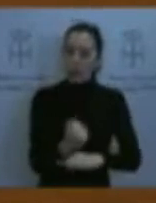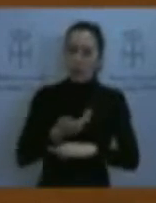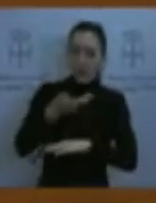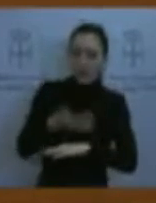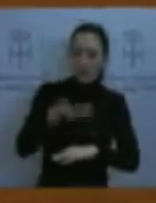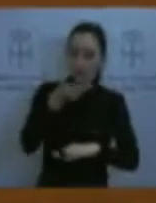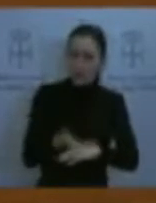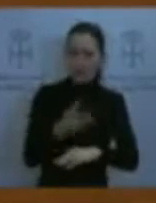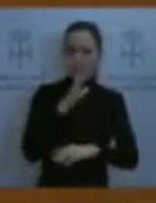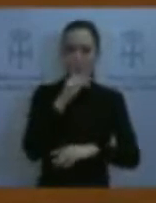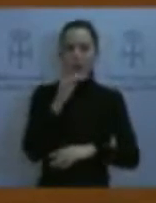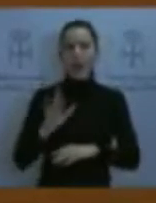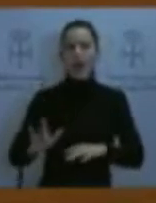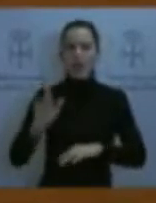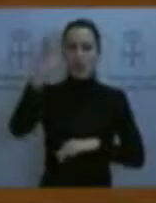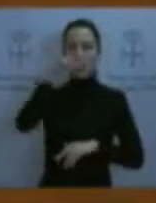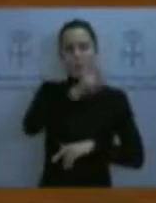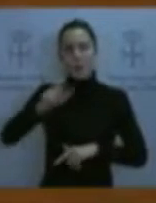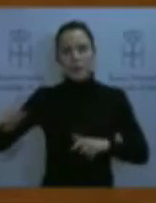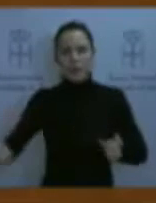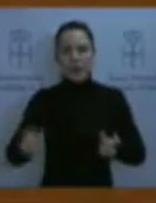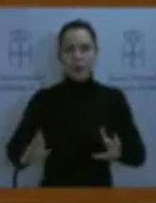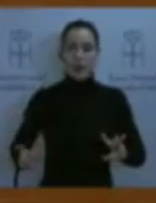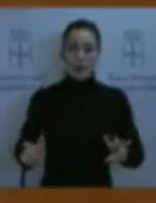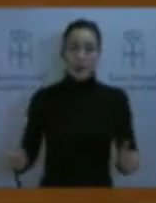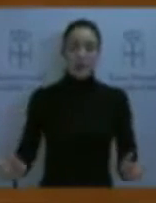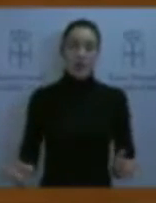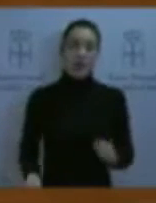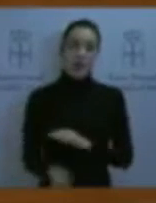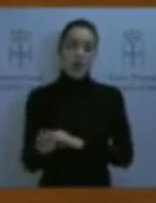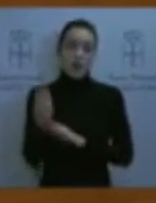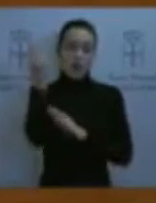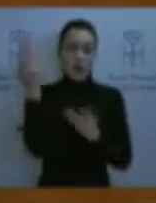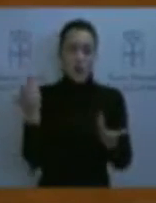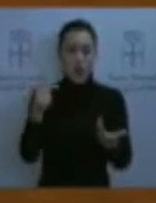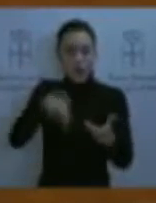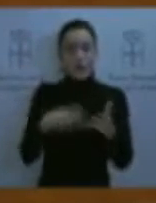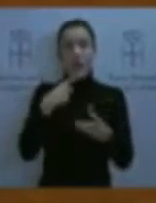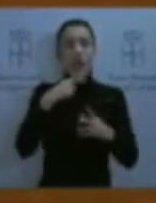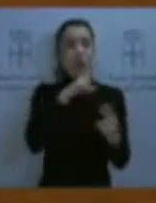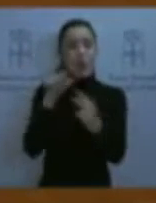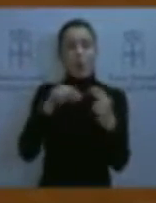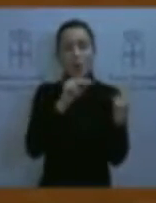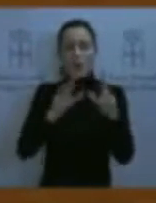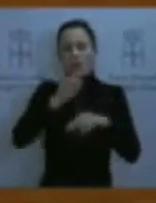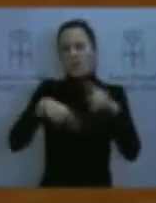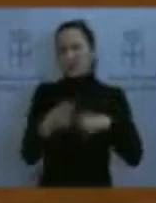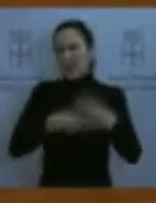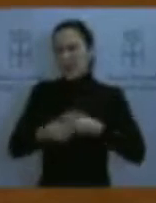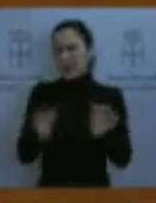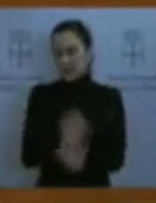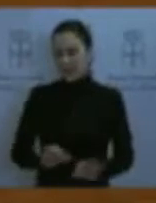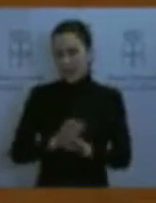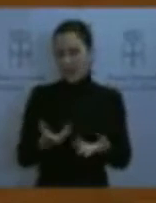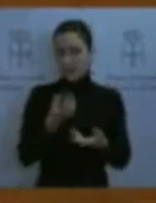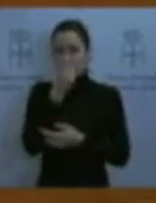la que tanto fala todo el mundo en este Parlamento, pero que después nadie pone en práctica. Pues bien, el campo asturiano y el último